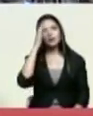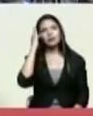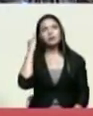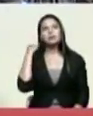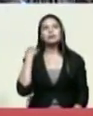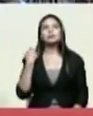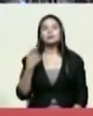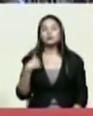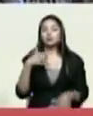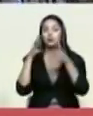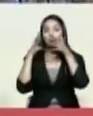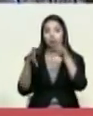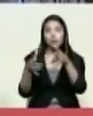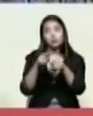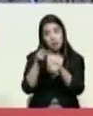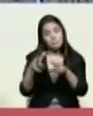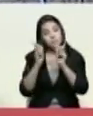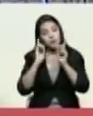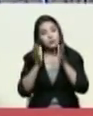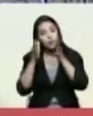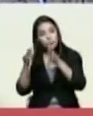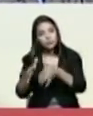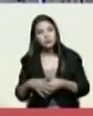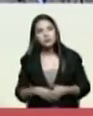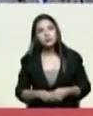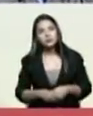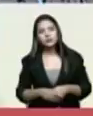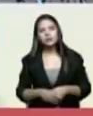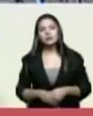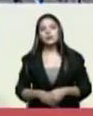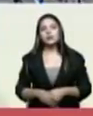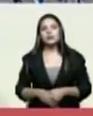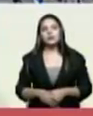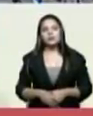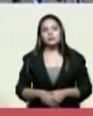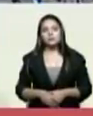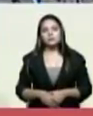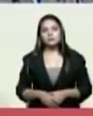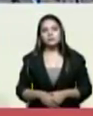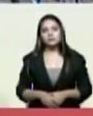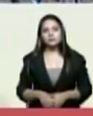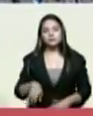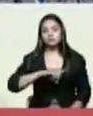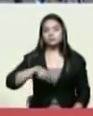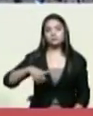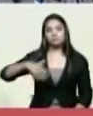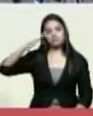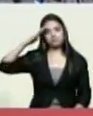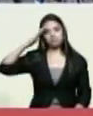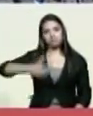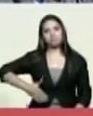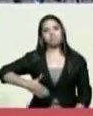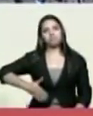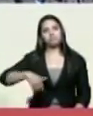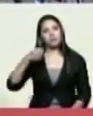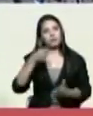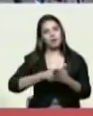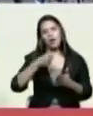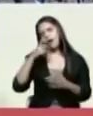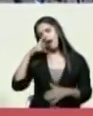voy a dar una recomendación, si me lo permiten. Ya uno, un soldado más, de más